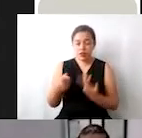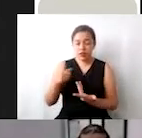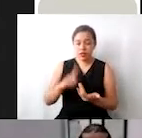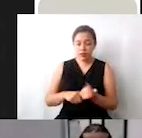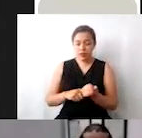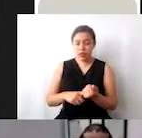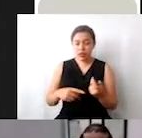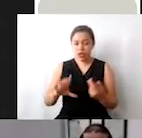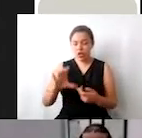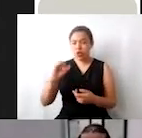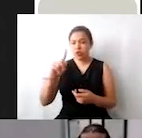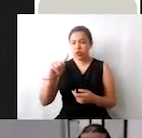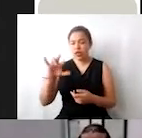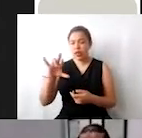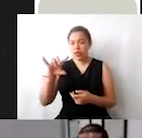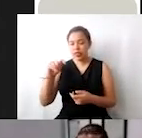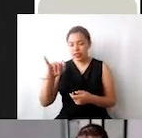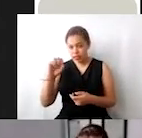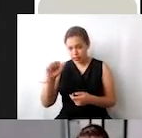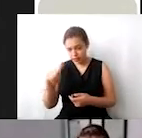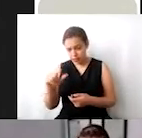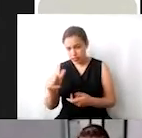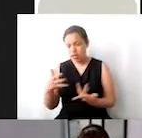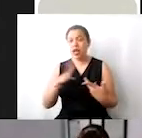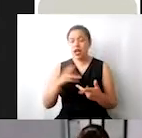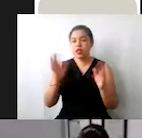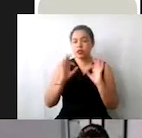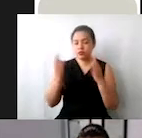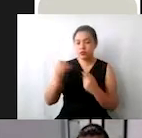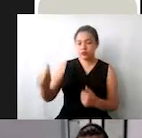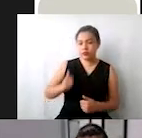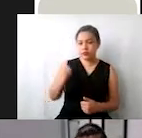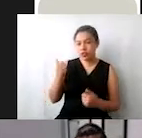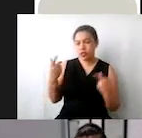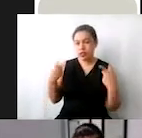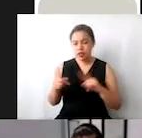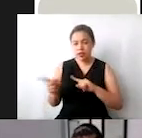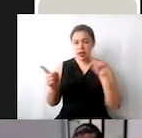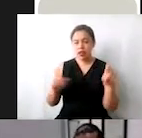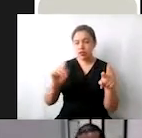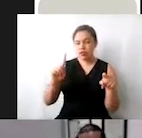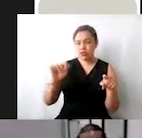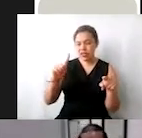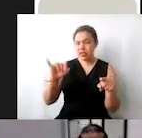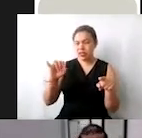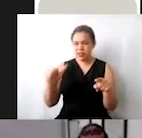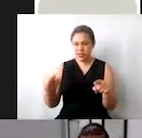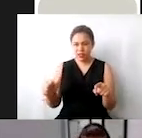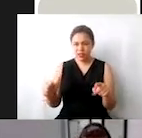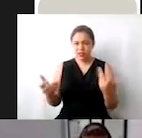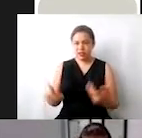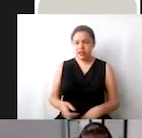contratista desempeña funciones que son aprovechadas directamente por el propio contratista. Aquí el SAT trató de decir,